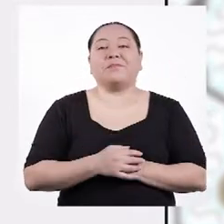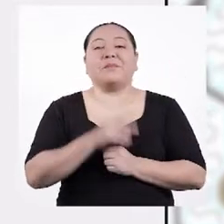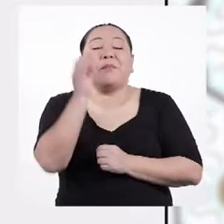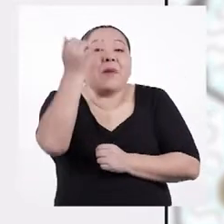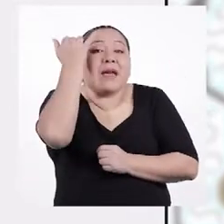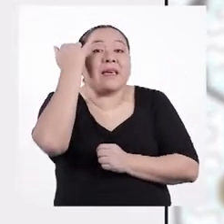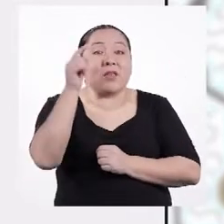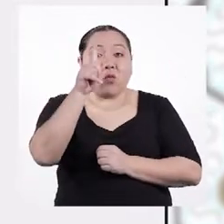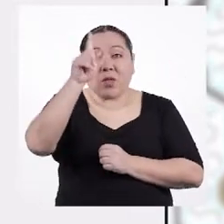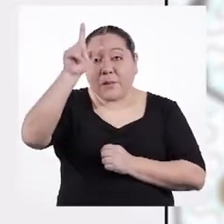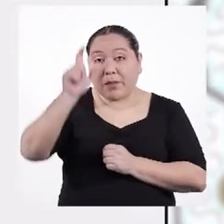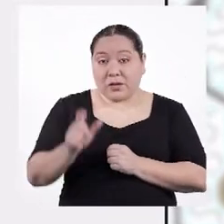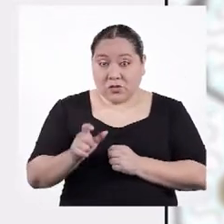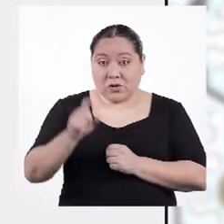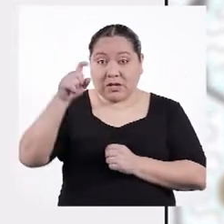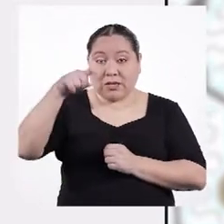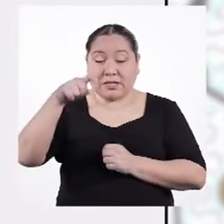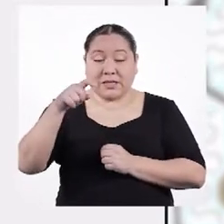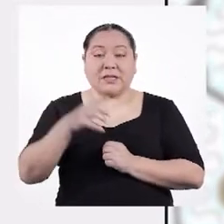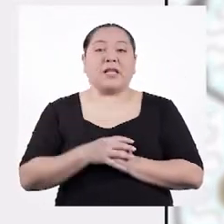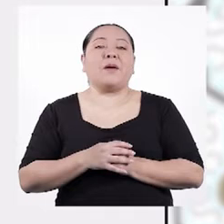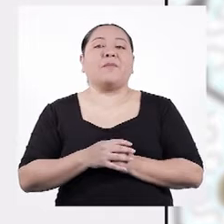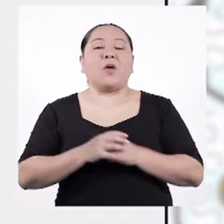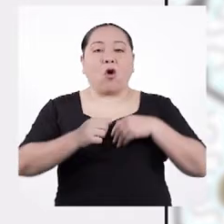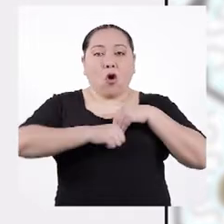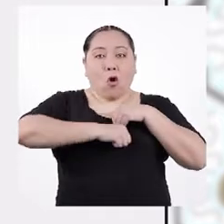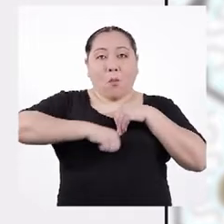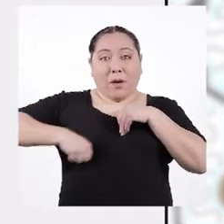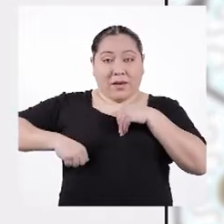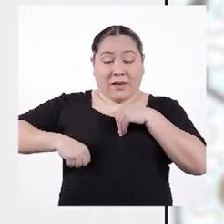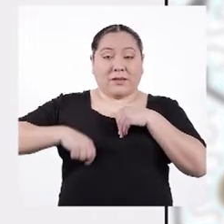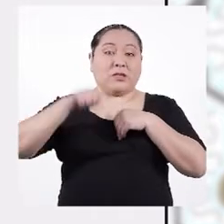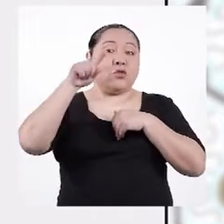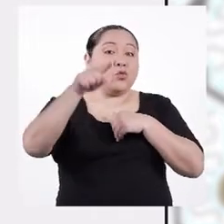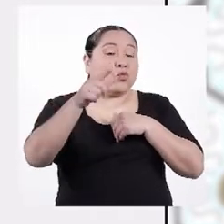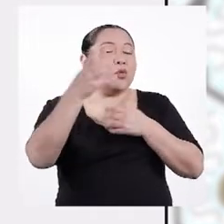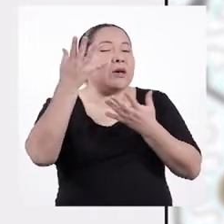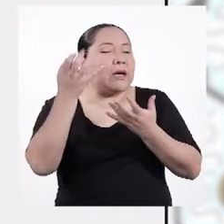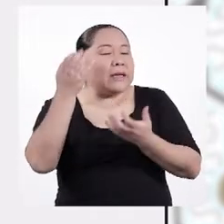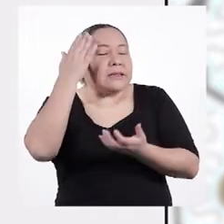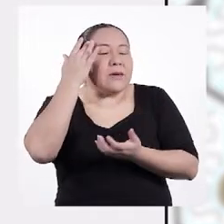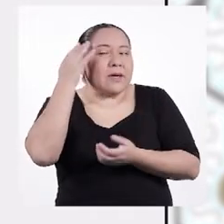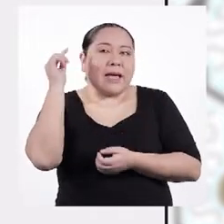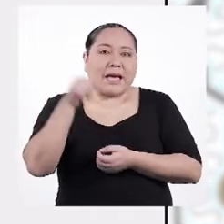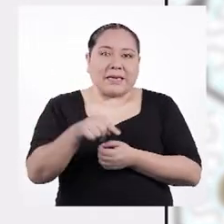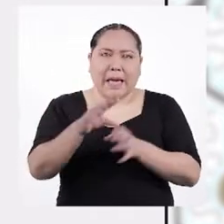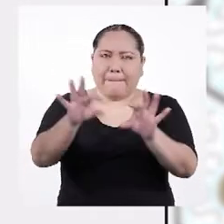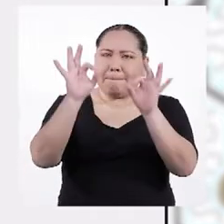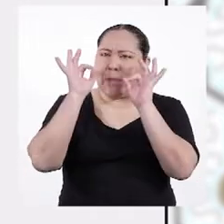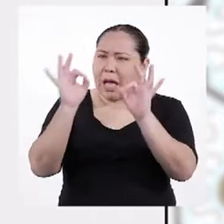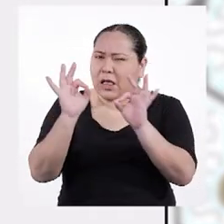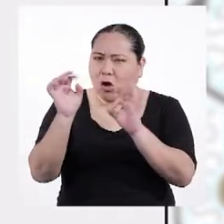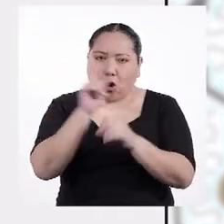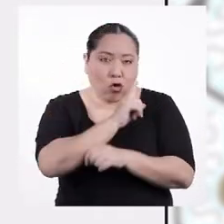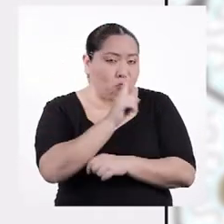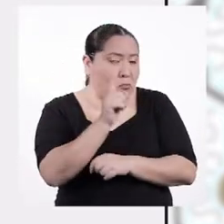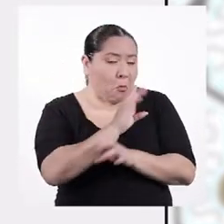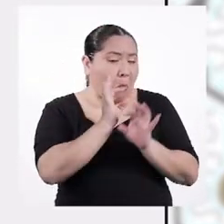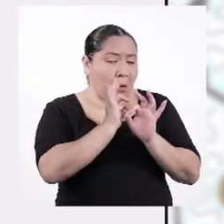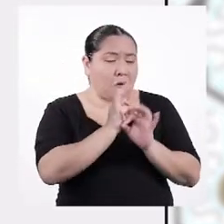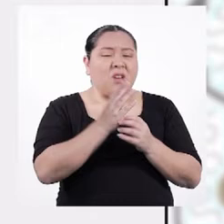persona debe someterse a una operación. Si quieres saber si esta es riesgosa o no, ¿qué podría hacer?